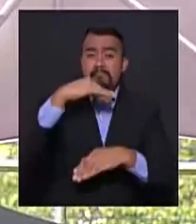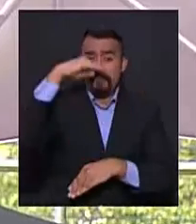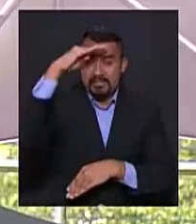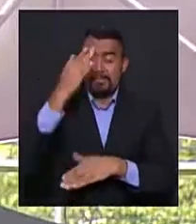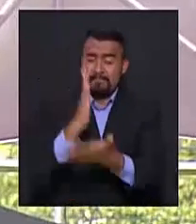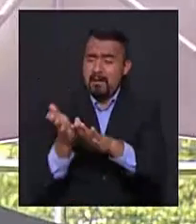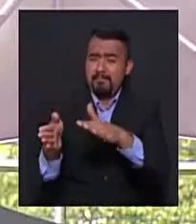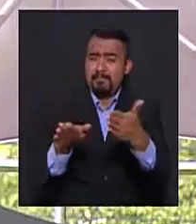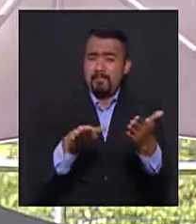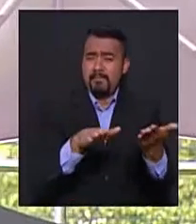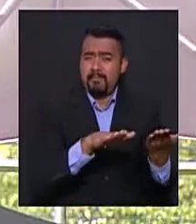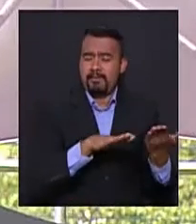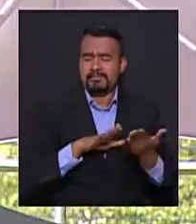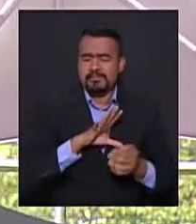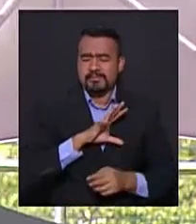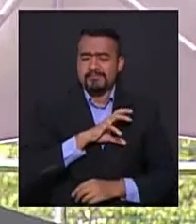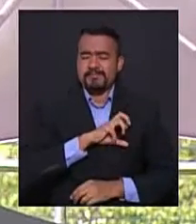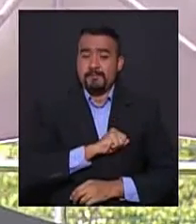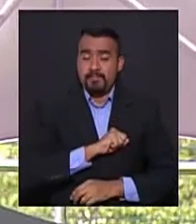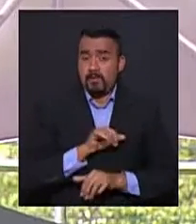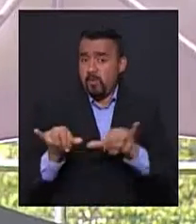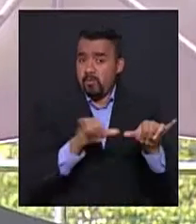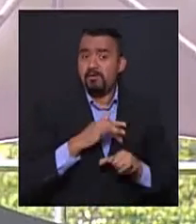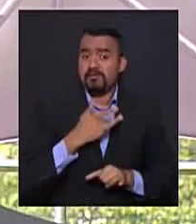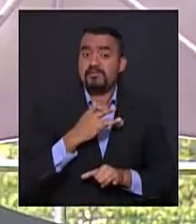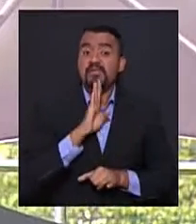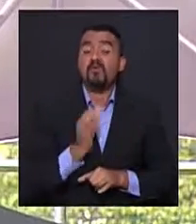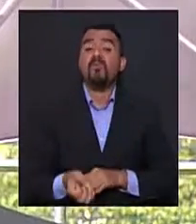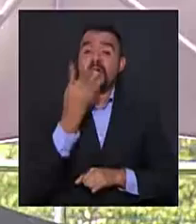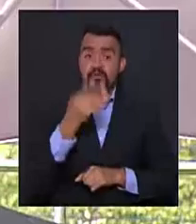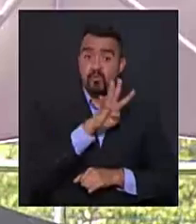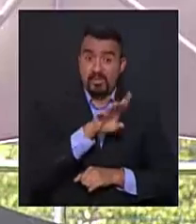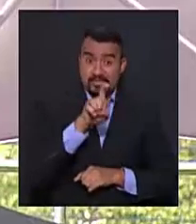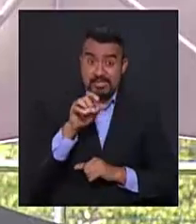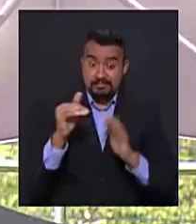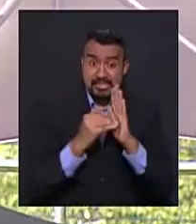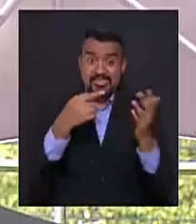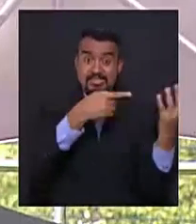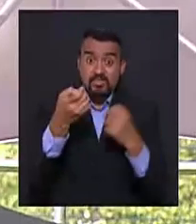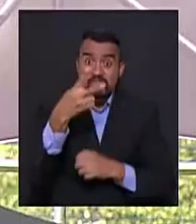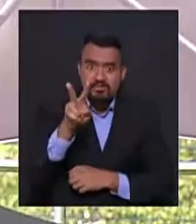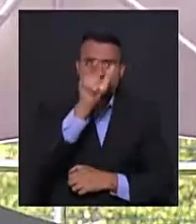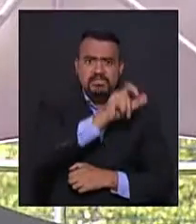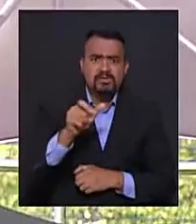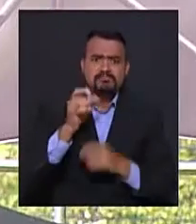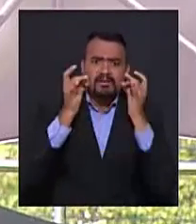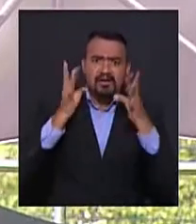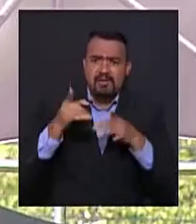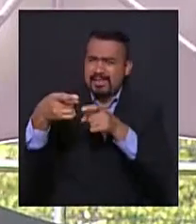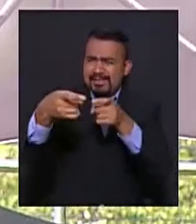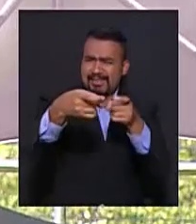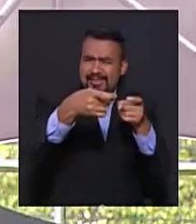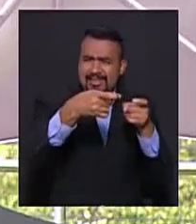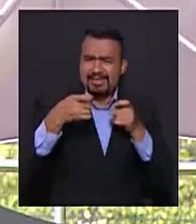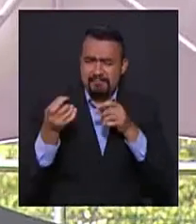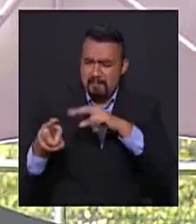Y digo perdimos porque esa pérdida es de todos. 46.112 612 muertes violentas, que son